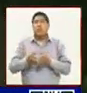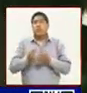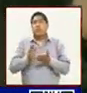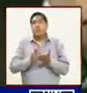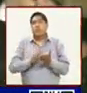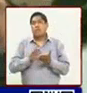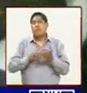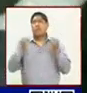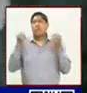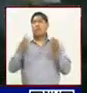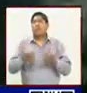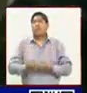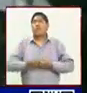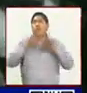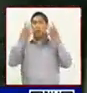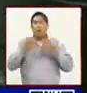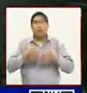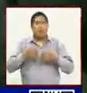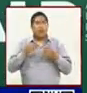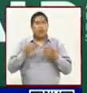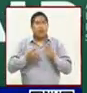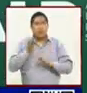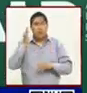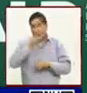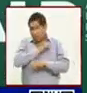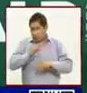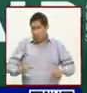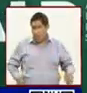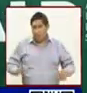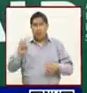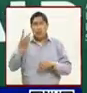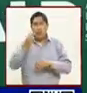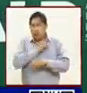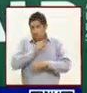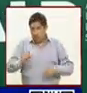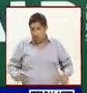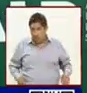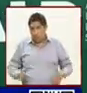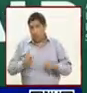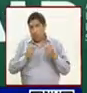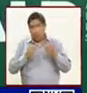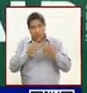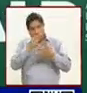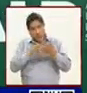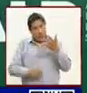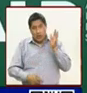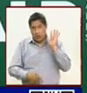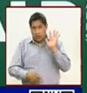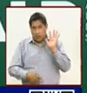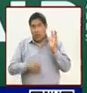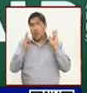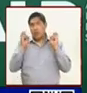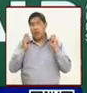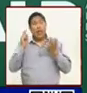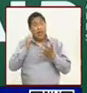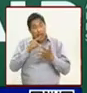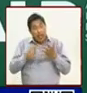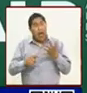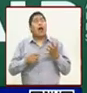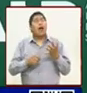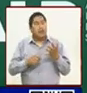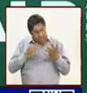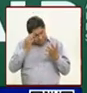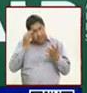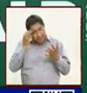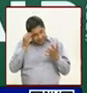subsidiaria en tanto y en cuanto estén ausentes el gobernador, el vicegobernador, por cualquiera de las cinco causales que yo les mencionaba. Recién allí la Asamblea